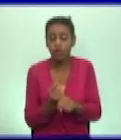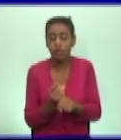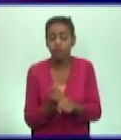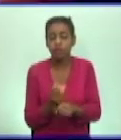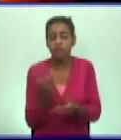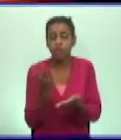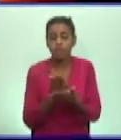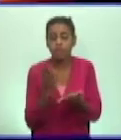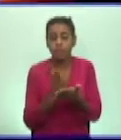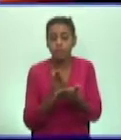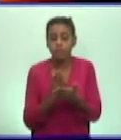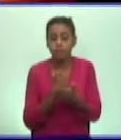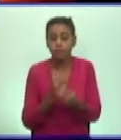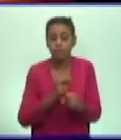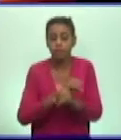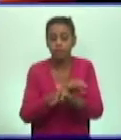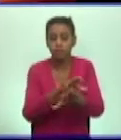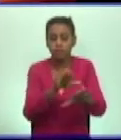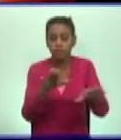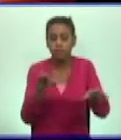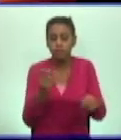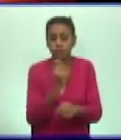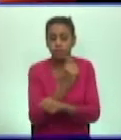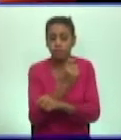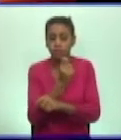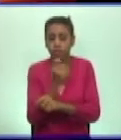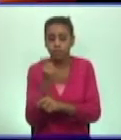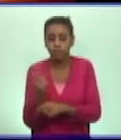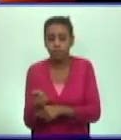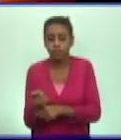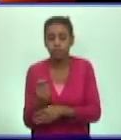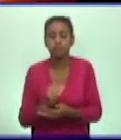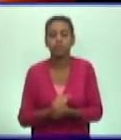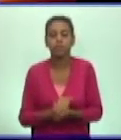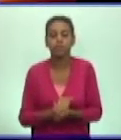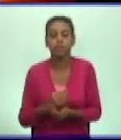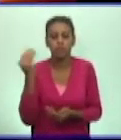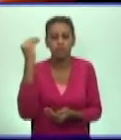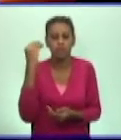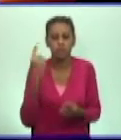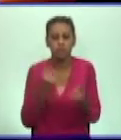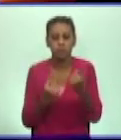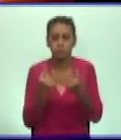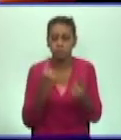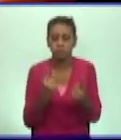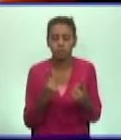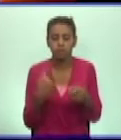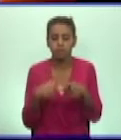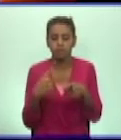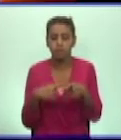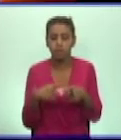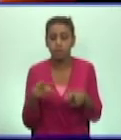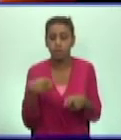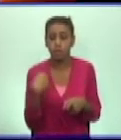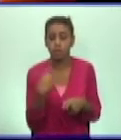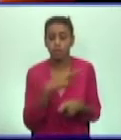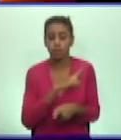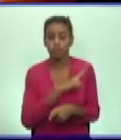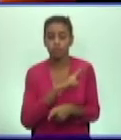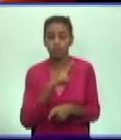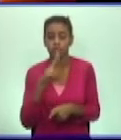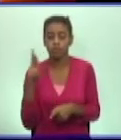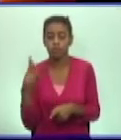ustedes que quizás, sé que lo saben, aunque todavía no han llegado al grado noveno, pero que también nuestra revolución, una de las primeras medidas que